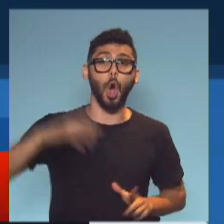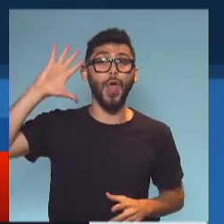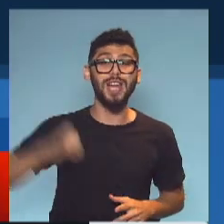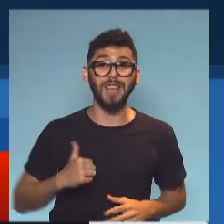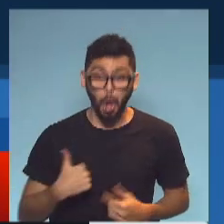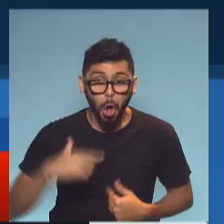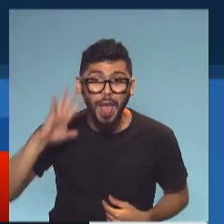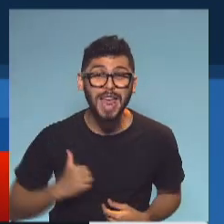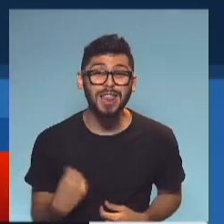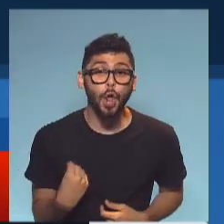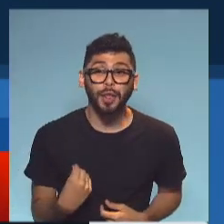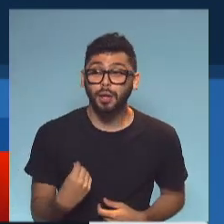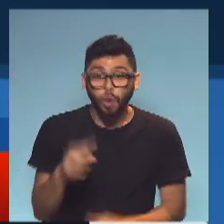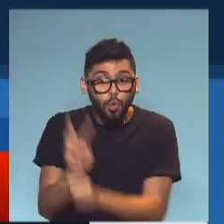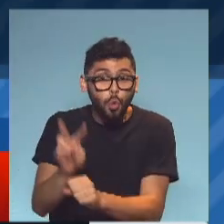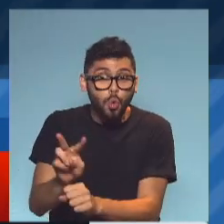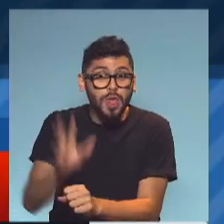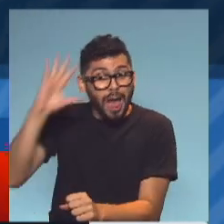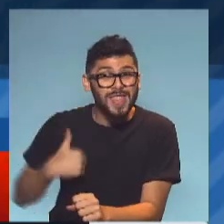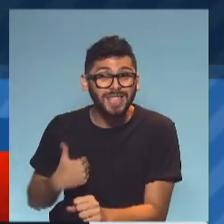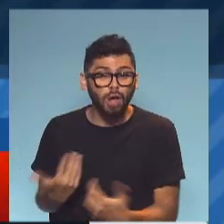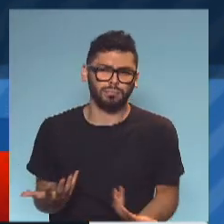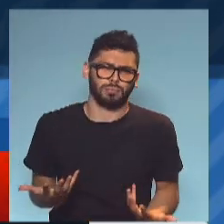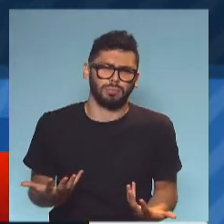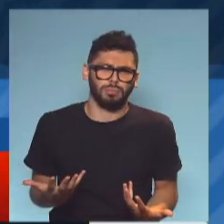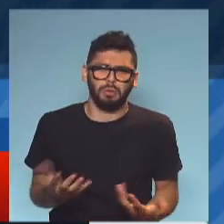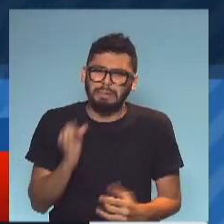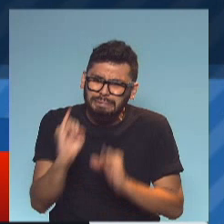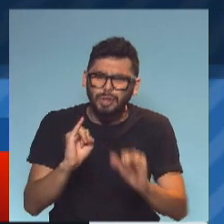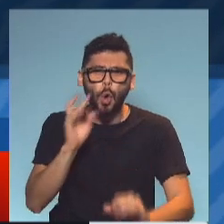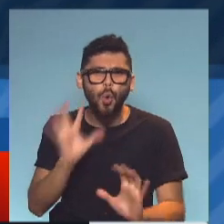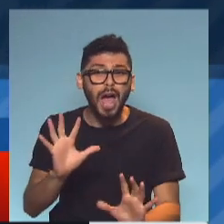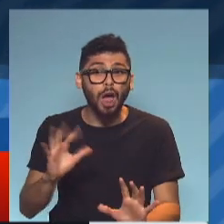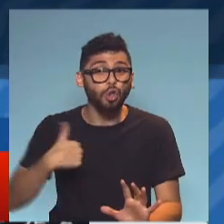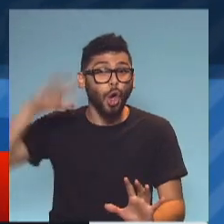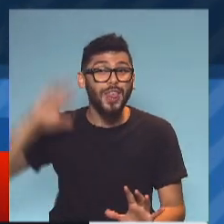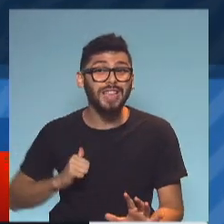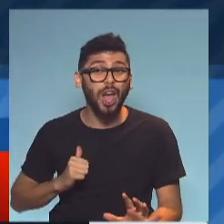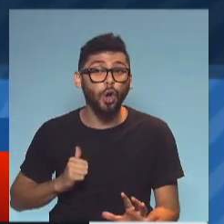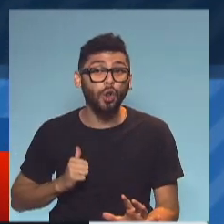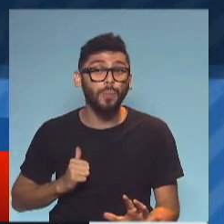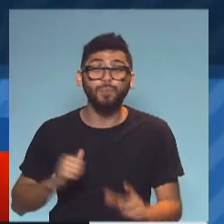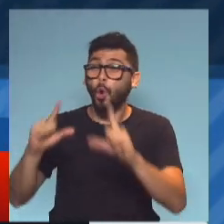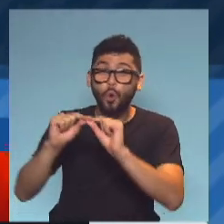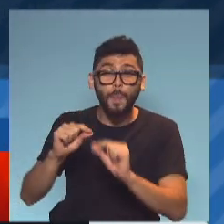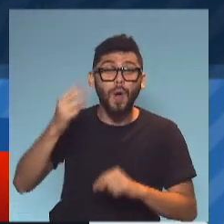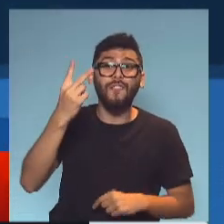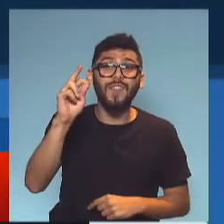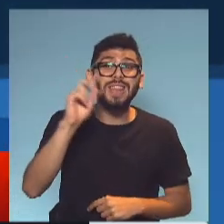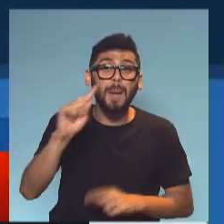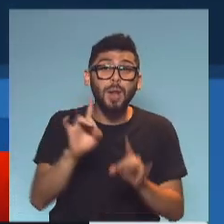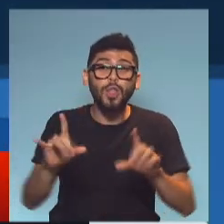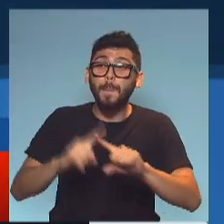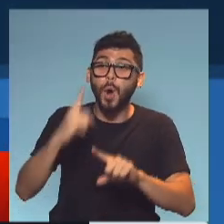yo? Cuidar a la gente. Decirle a la gente tengan cuidado. Miren los números, 20.000 contagios diarios, no los